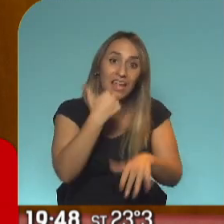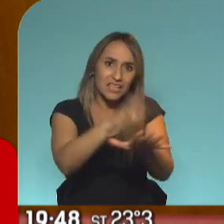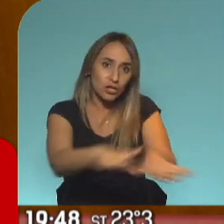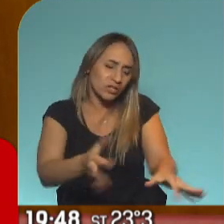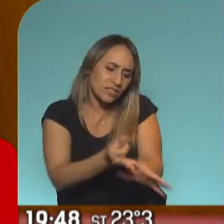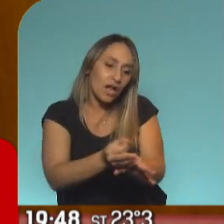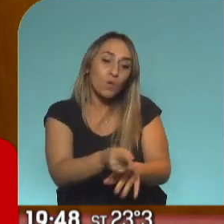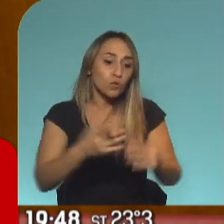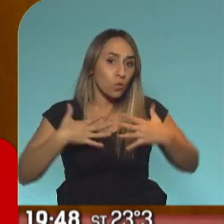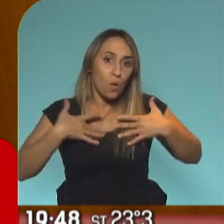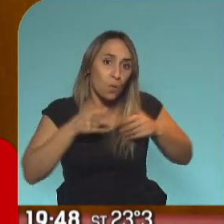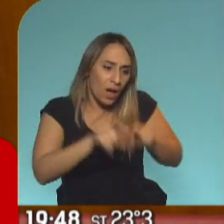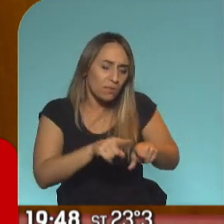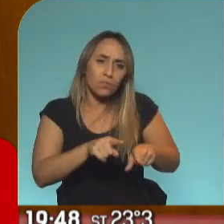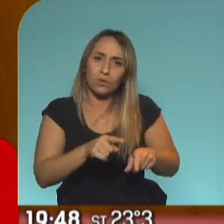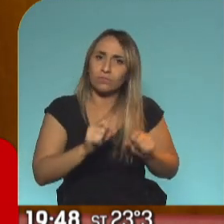ser tocadas.